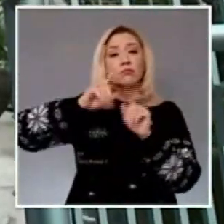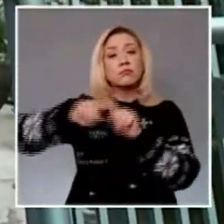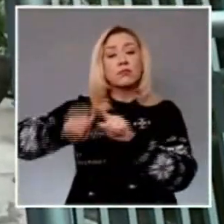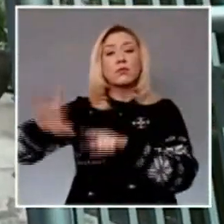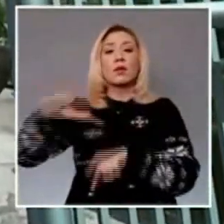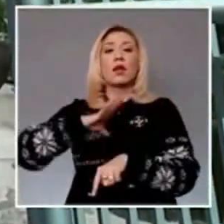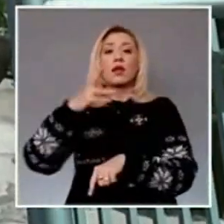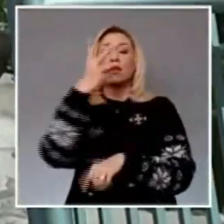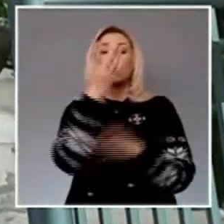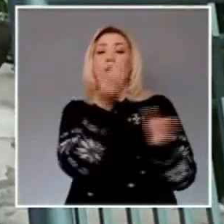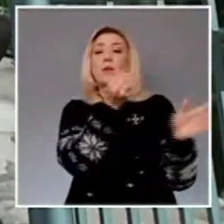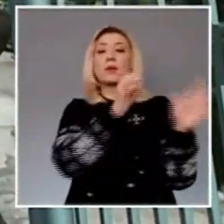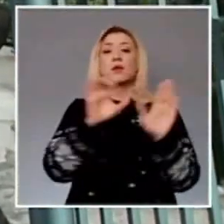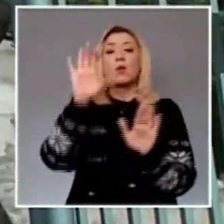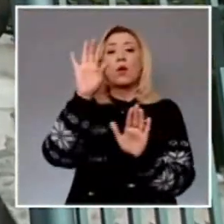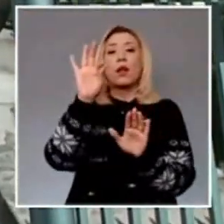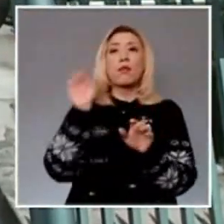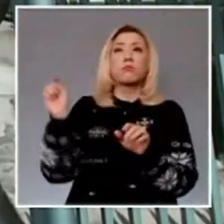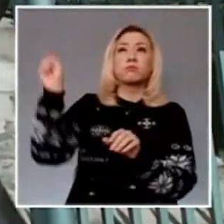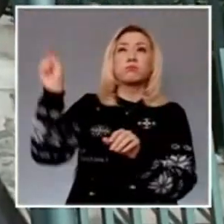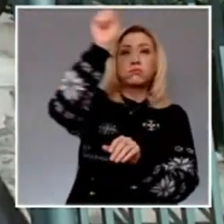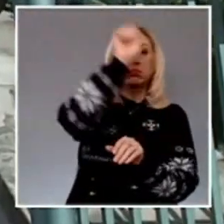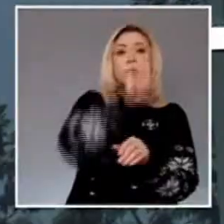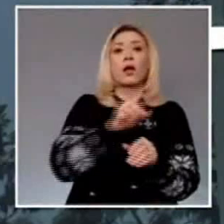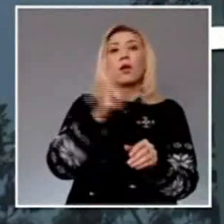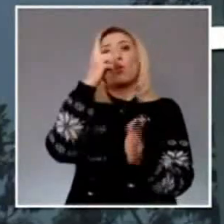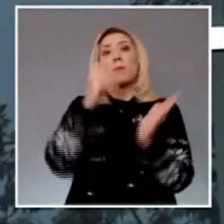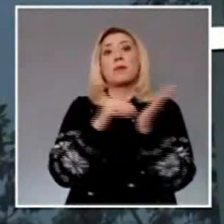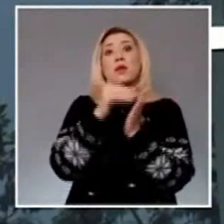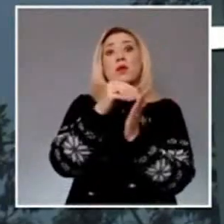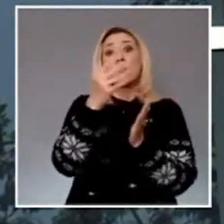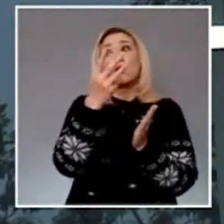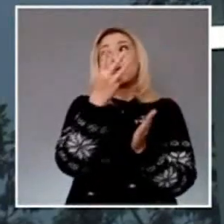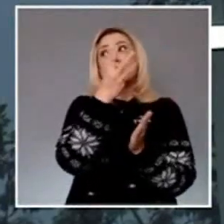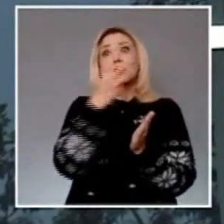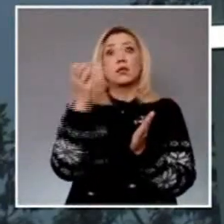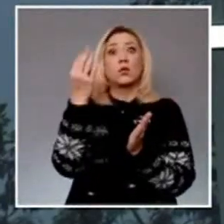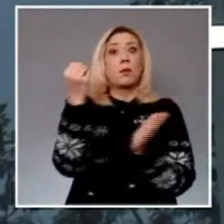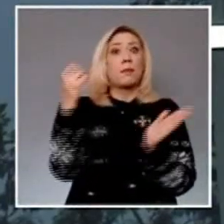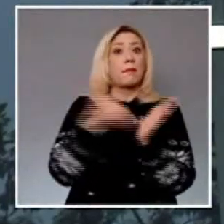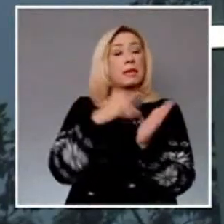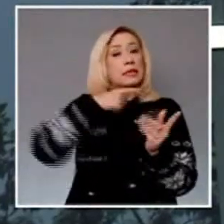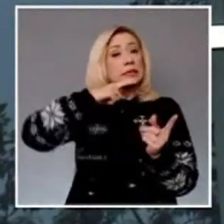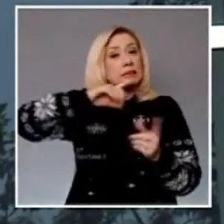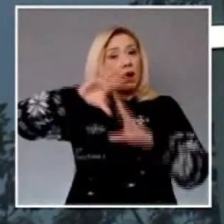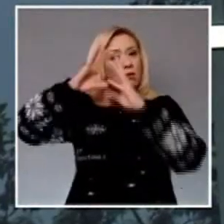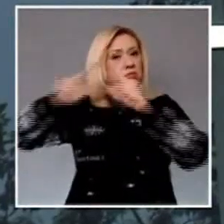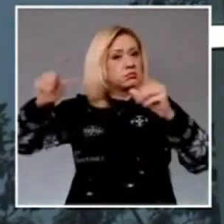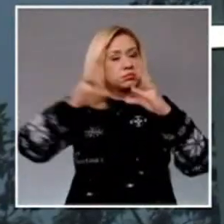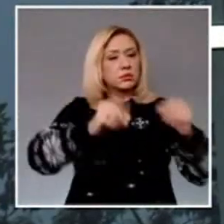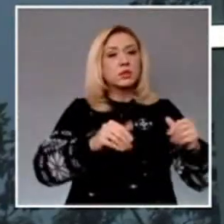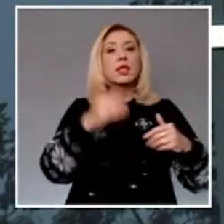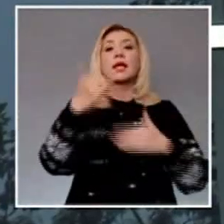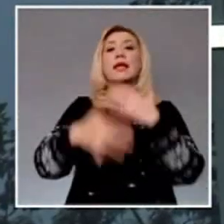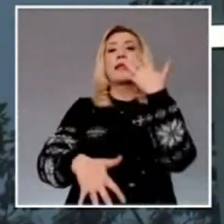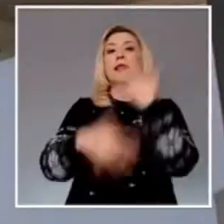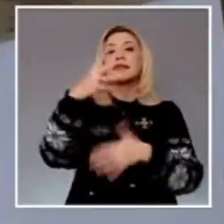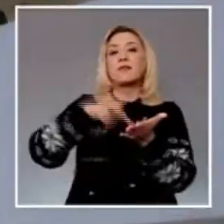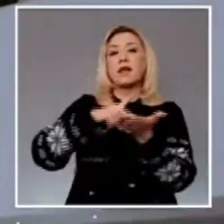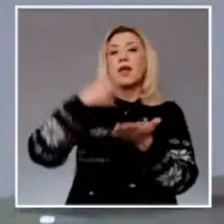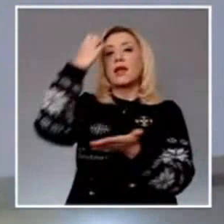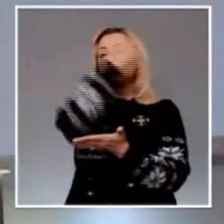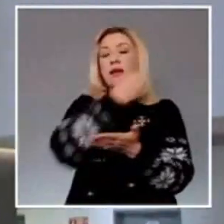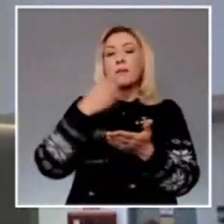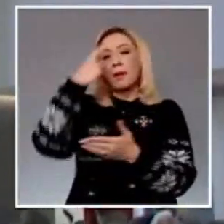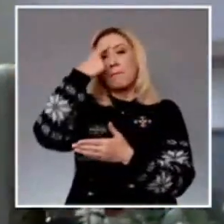de 1.300.000 asuntos. Se concluyeron 15 concursos de oposición para juzgadores, con